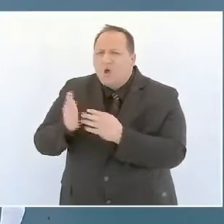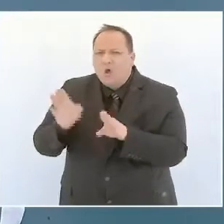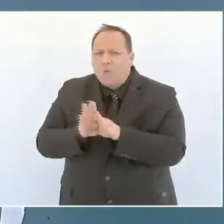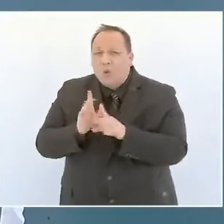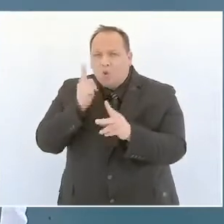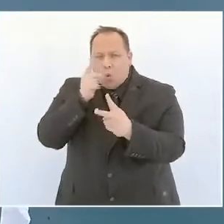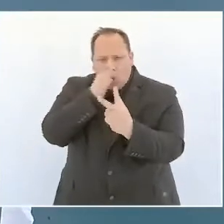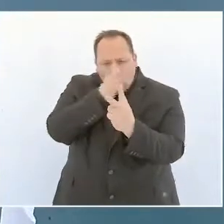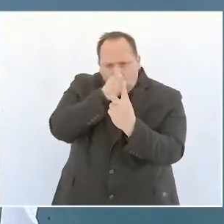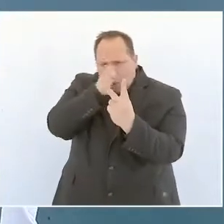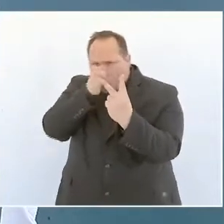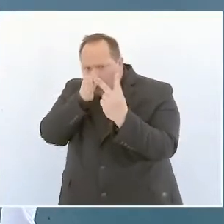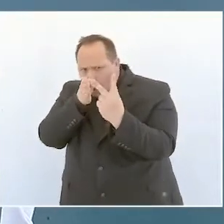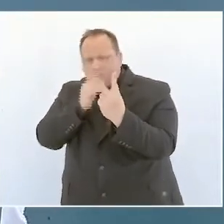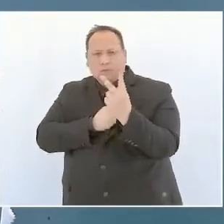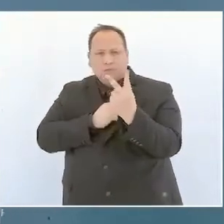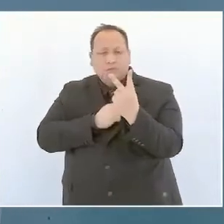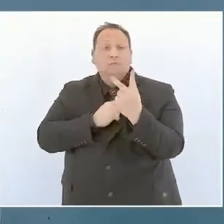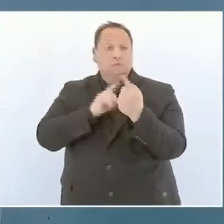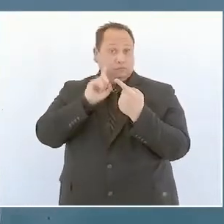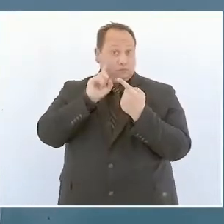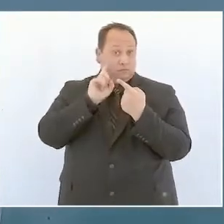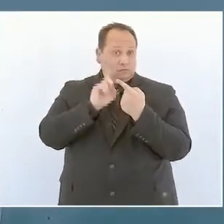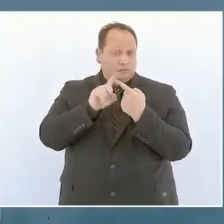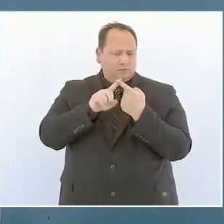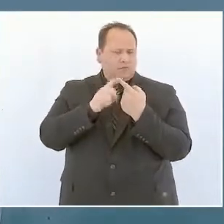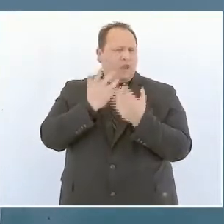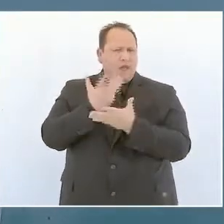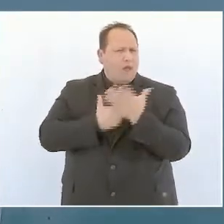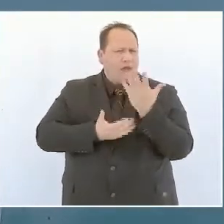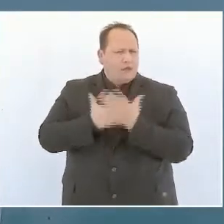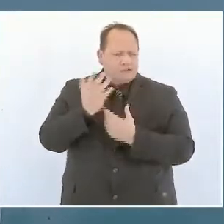Uno es el de